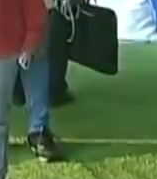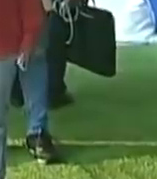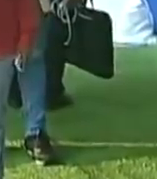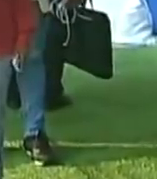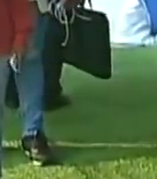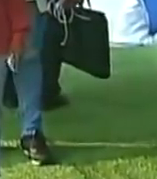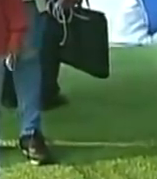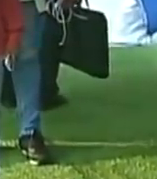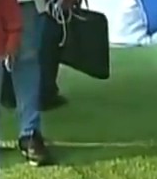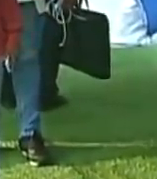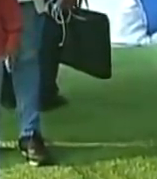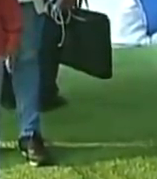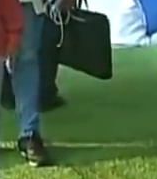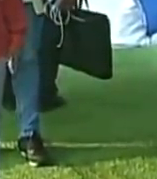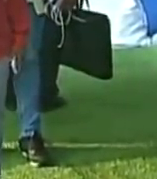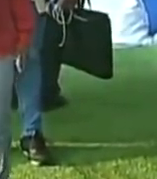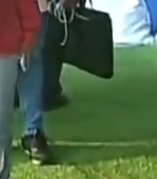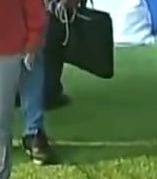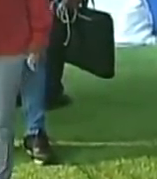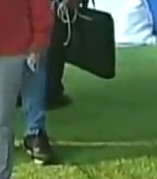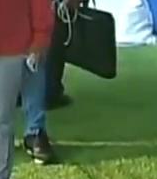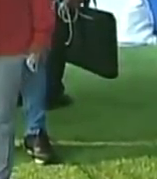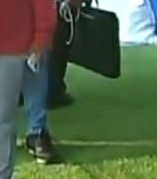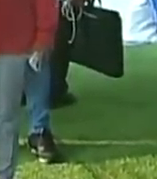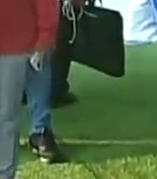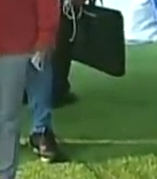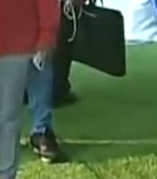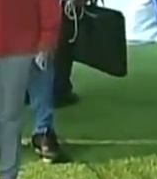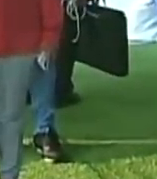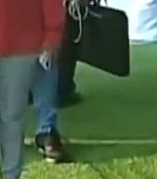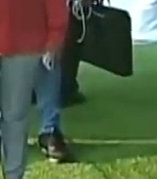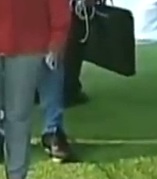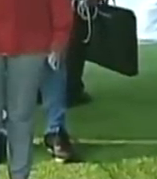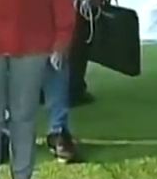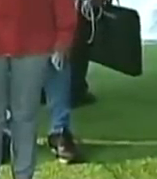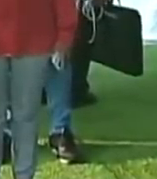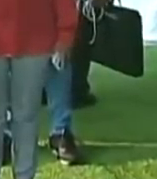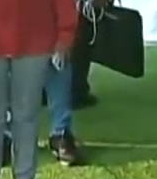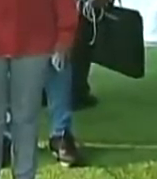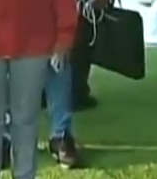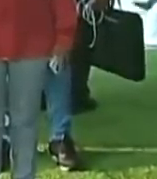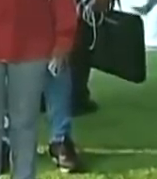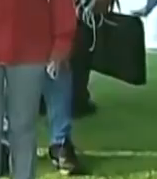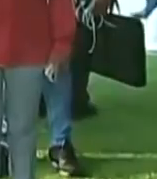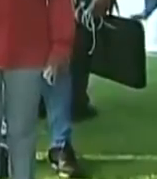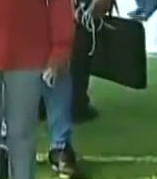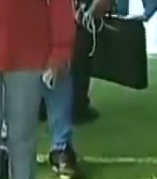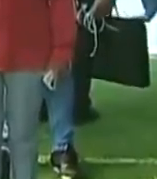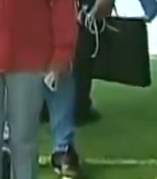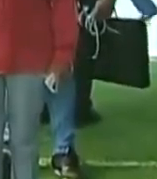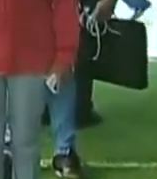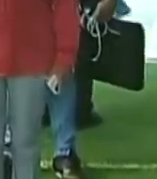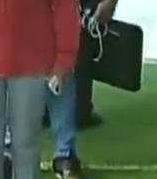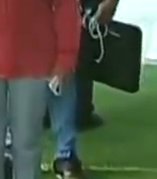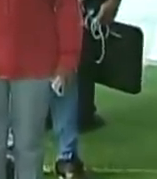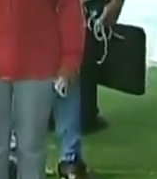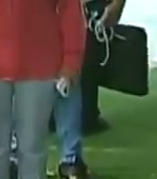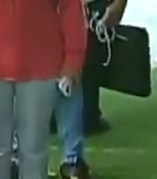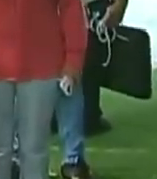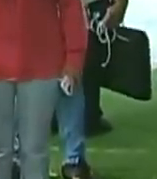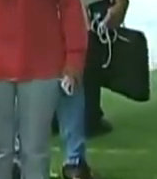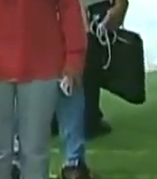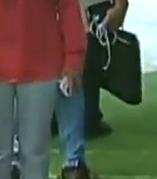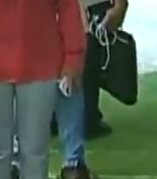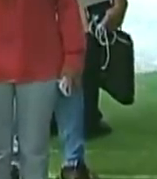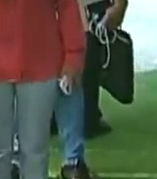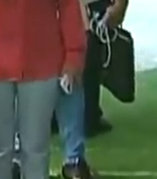febrero de este año 2022, miércoles de emprendimiento, miércoles de economía, y